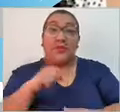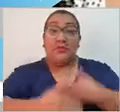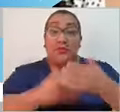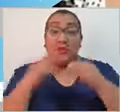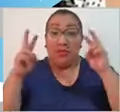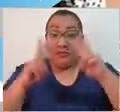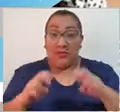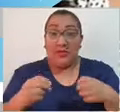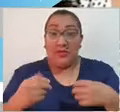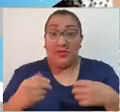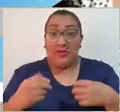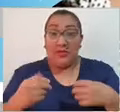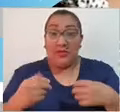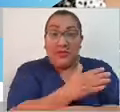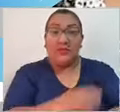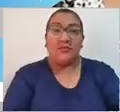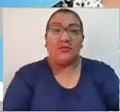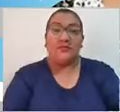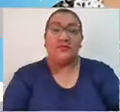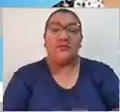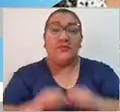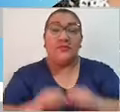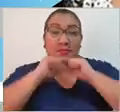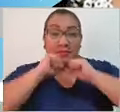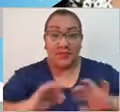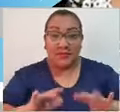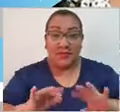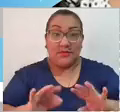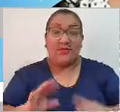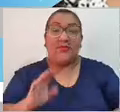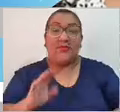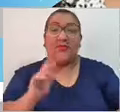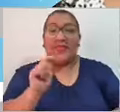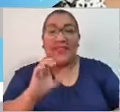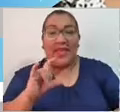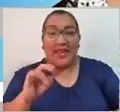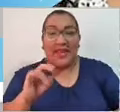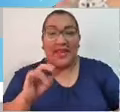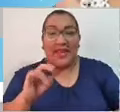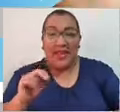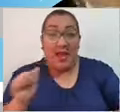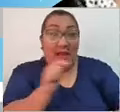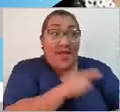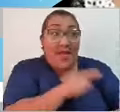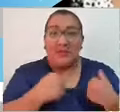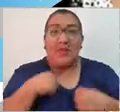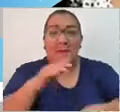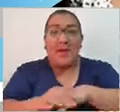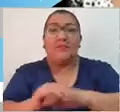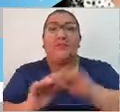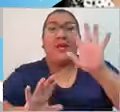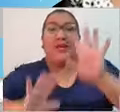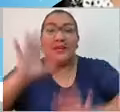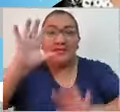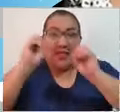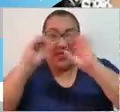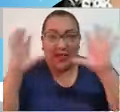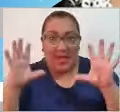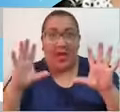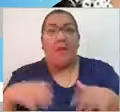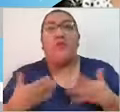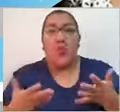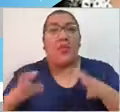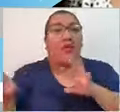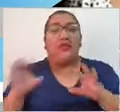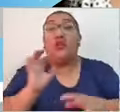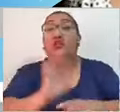investigación lo lleva a cargo de Secretaría Técnica también tiene un plazo de 15 días para realizar